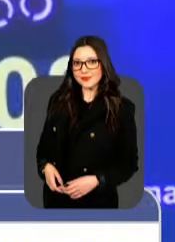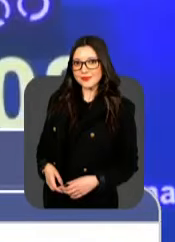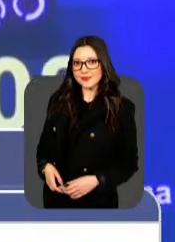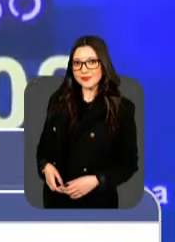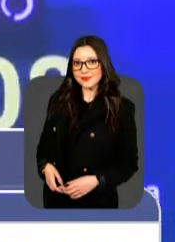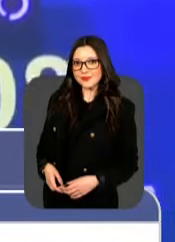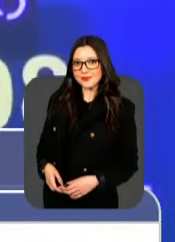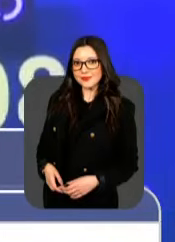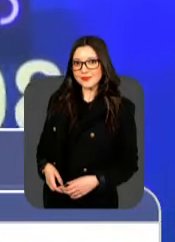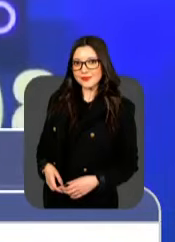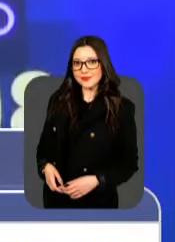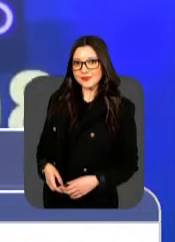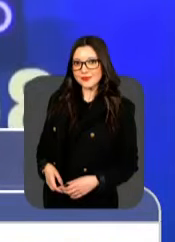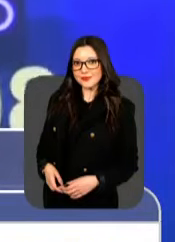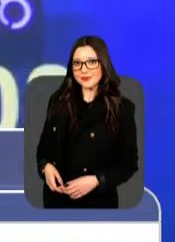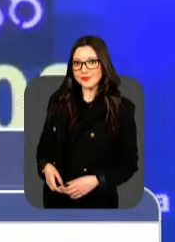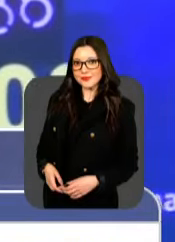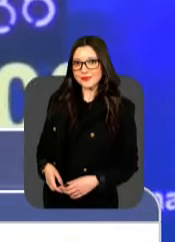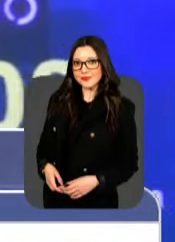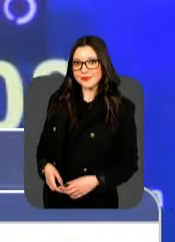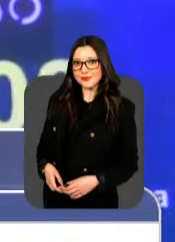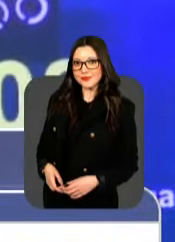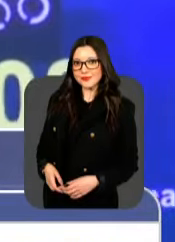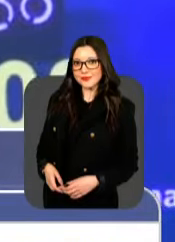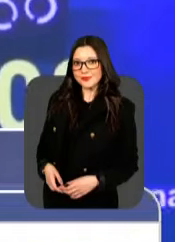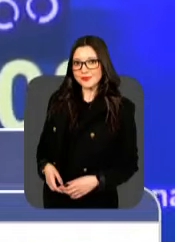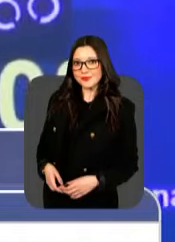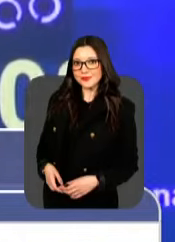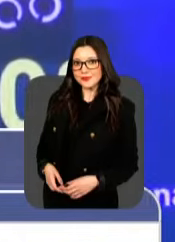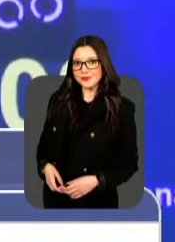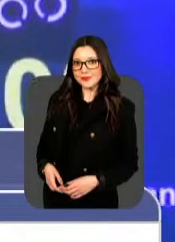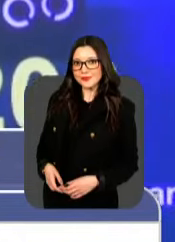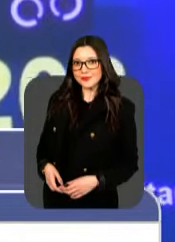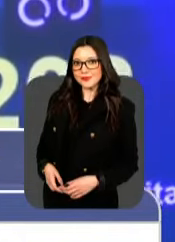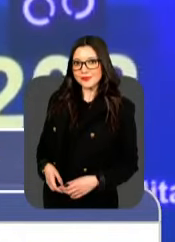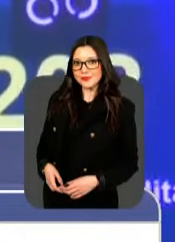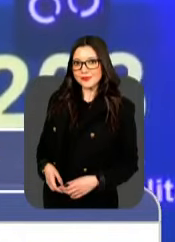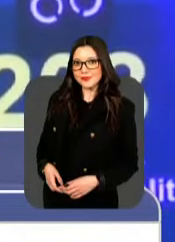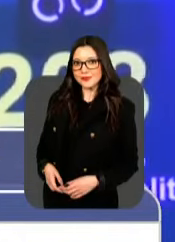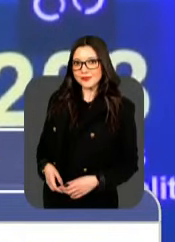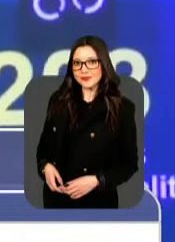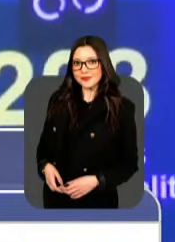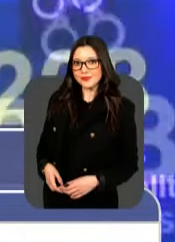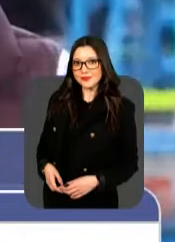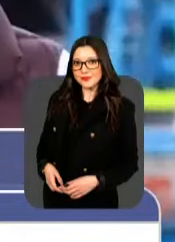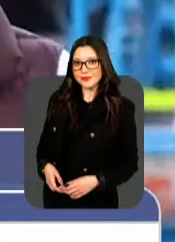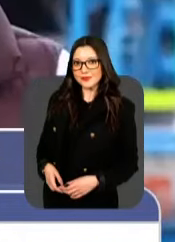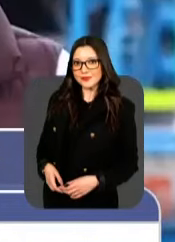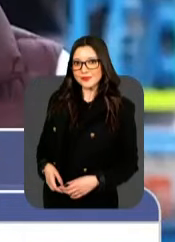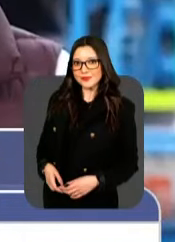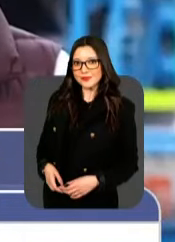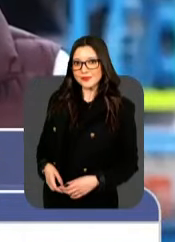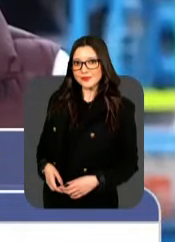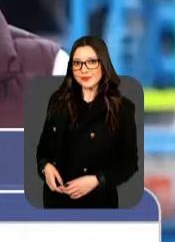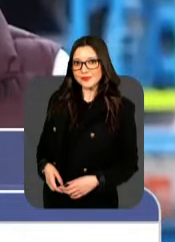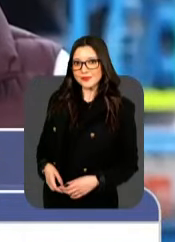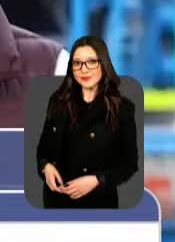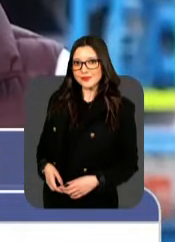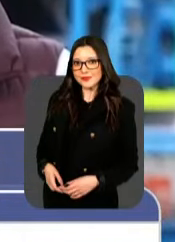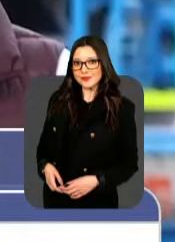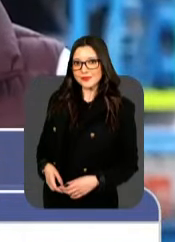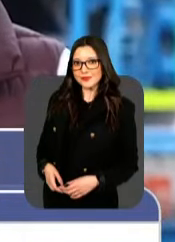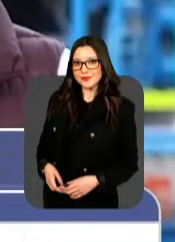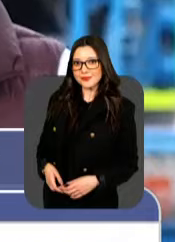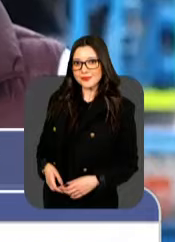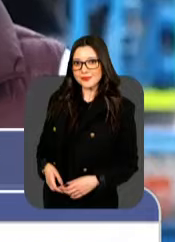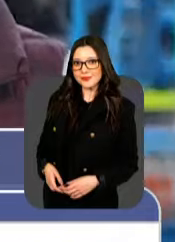hora la vocería. Por supuesto que es un tema que le vamos a estar consultando a la ministra Vallejo, de quien, recordemos, también corresponden